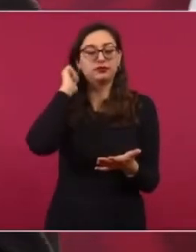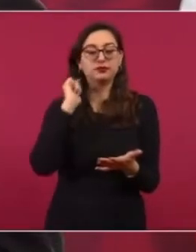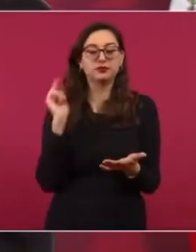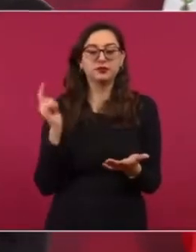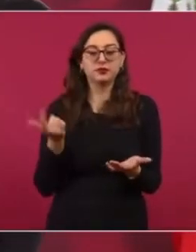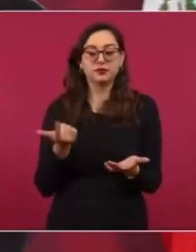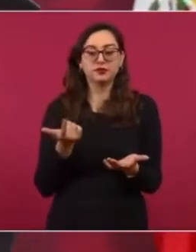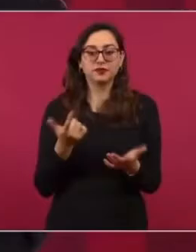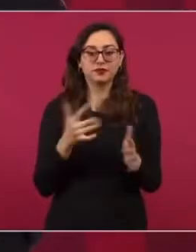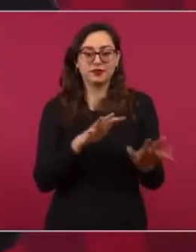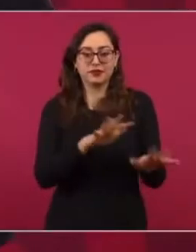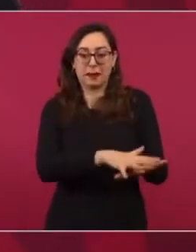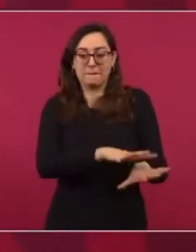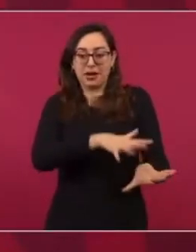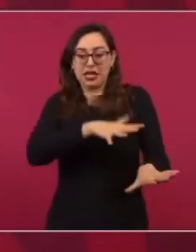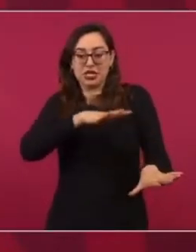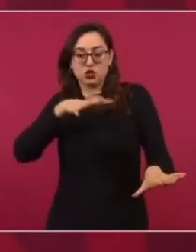para que brillaran